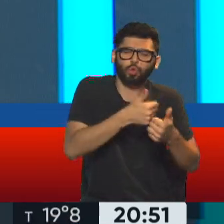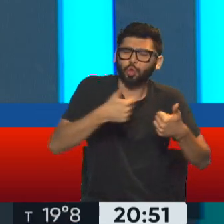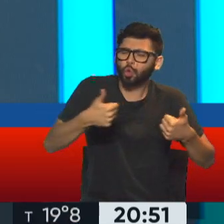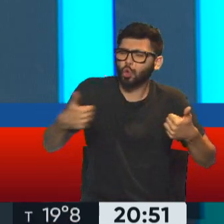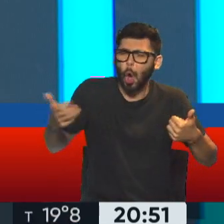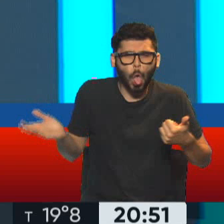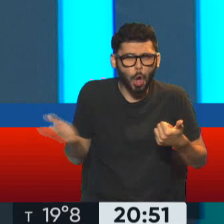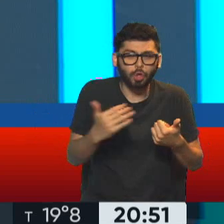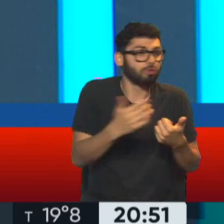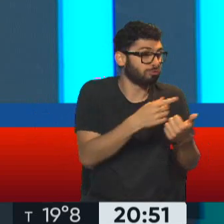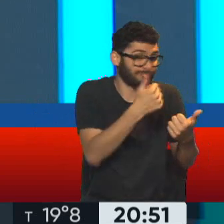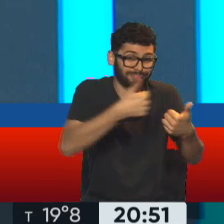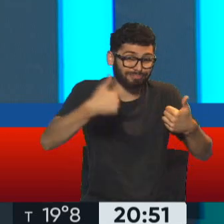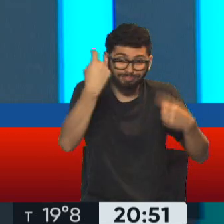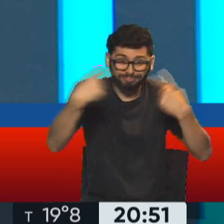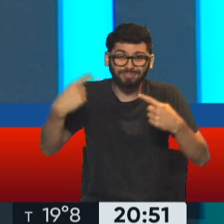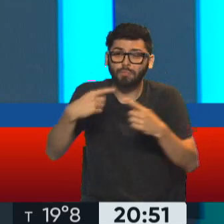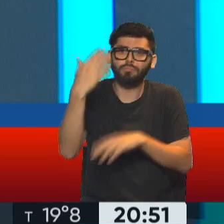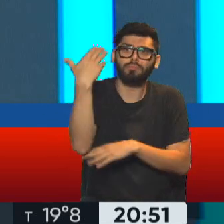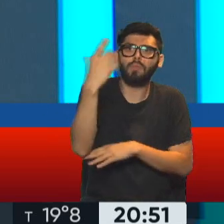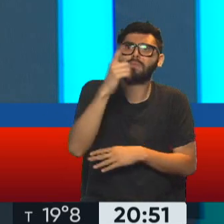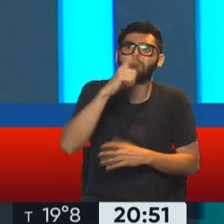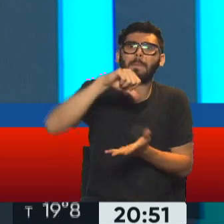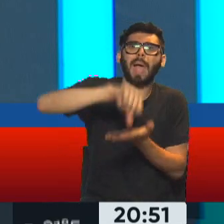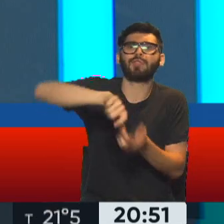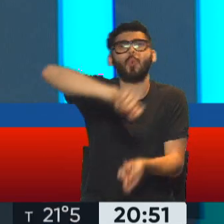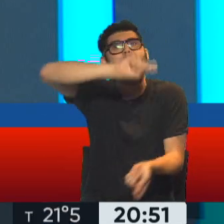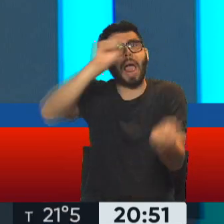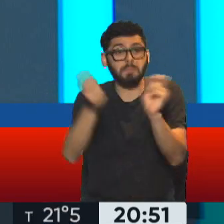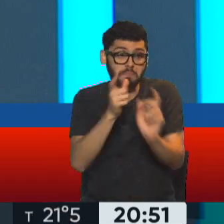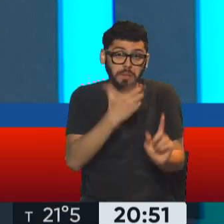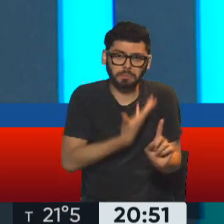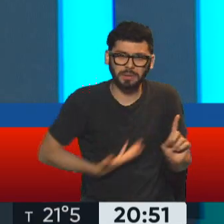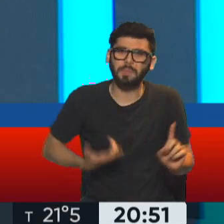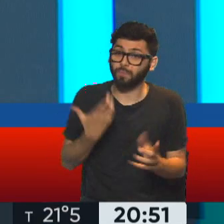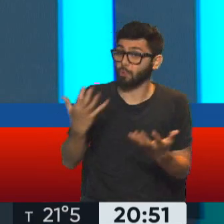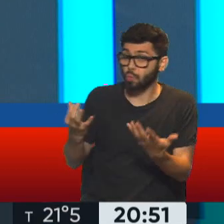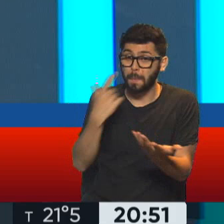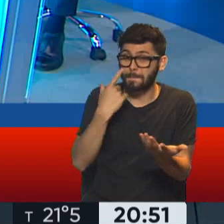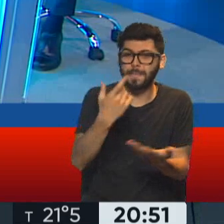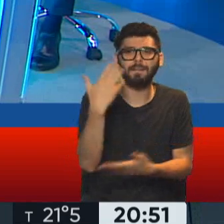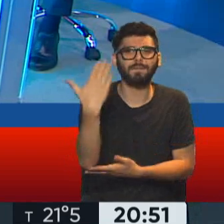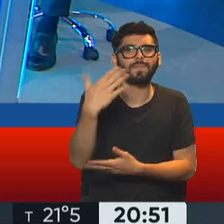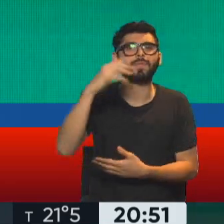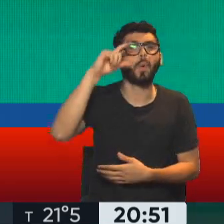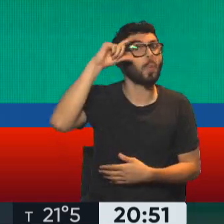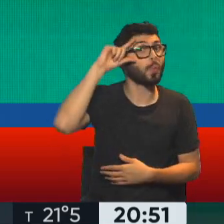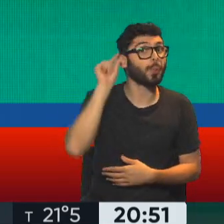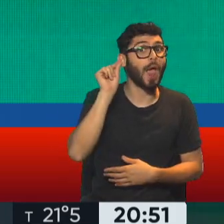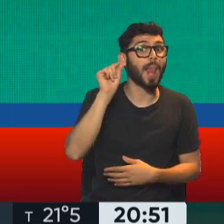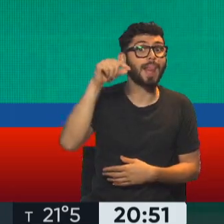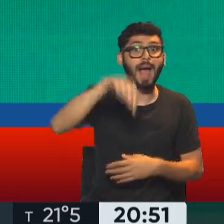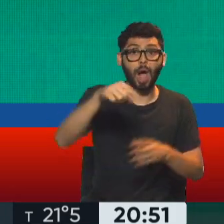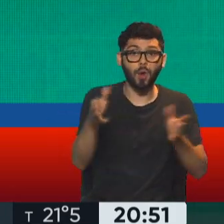candidatos individualmente eran políticas para cambiar el país de Mira, vamos a escuchar raíz. Un poquito del discurso justamente de María Eugenia Vidal en